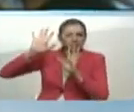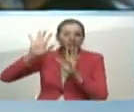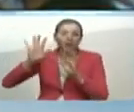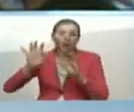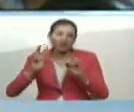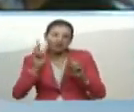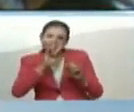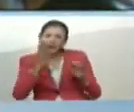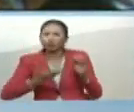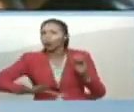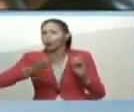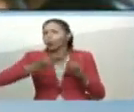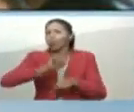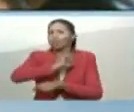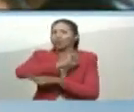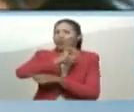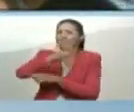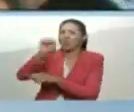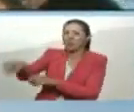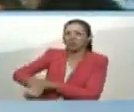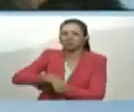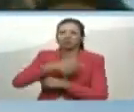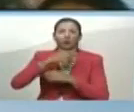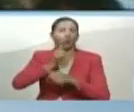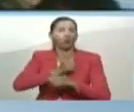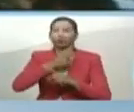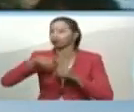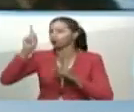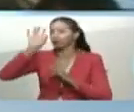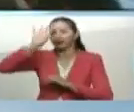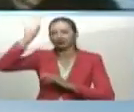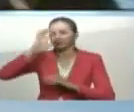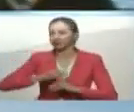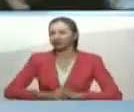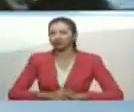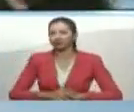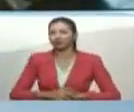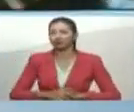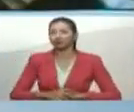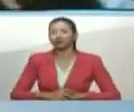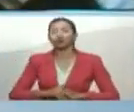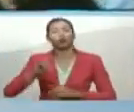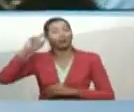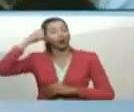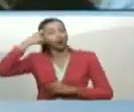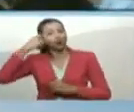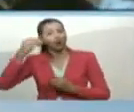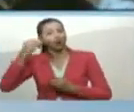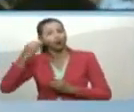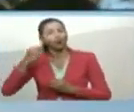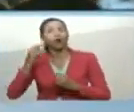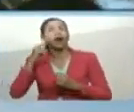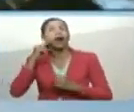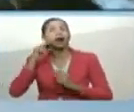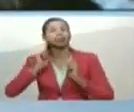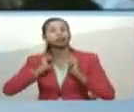que ahí se hizo en materia de derechos humanos. ¿Cómo recuerdo a